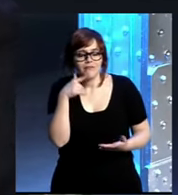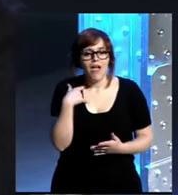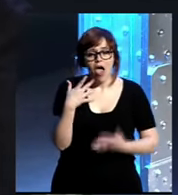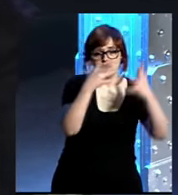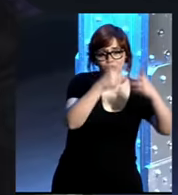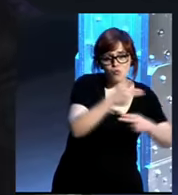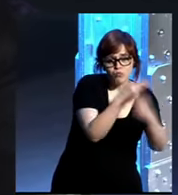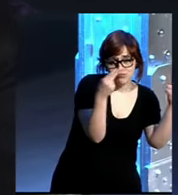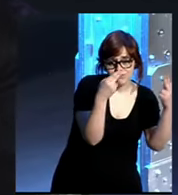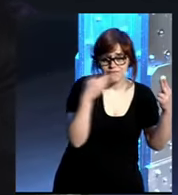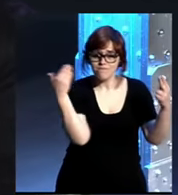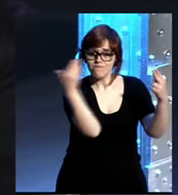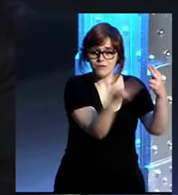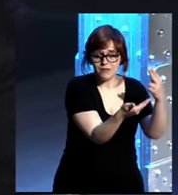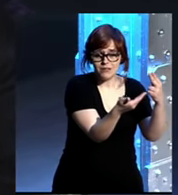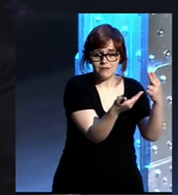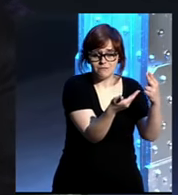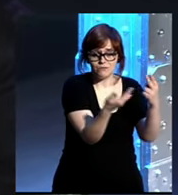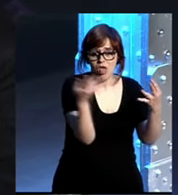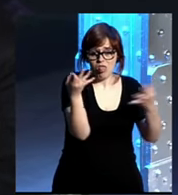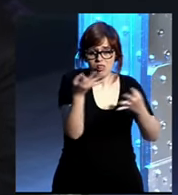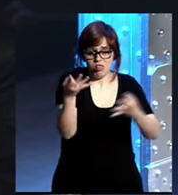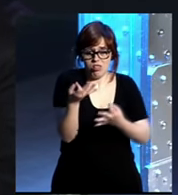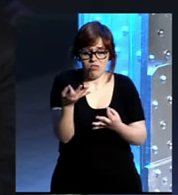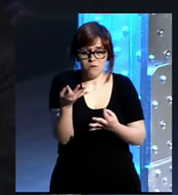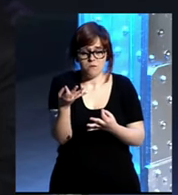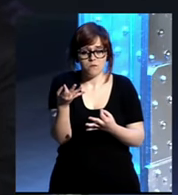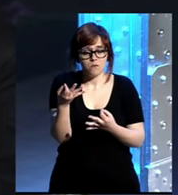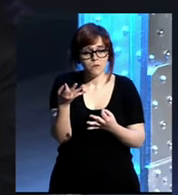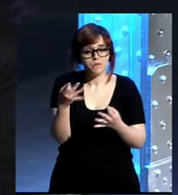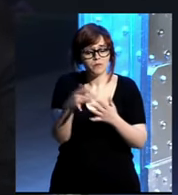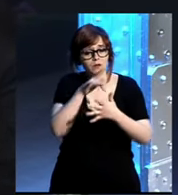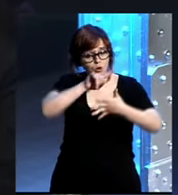cosa. Esos 5 criterios de los que te estoy hablando, en última